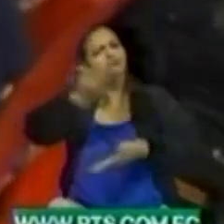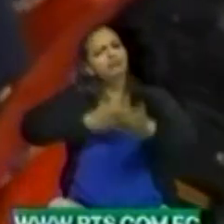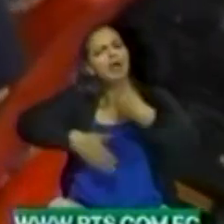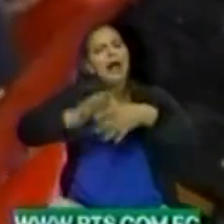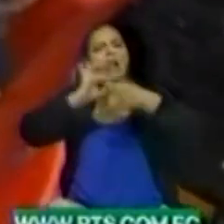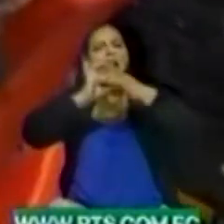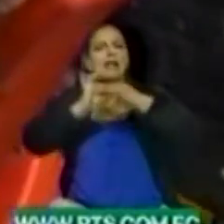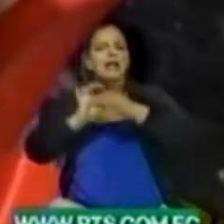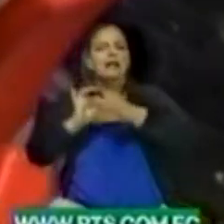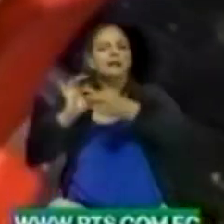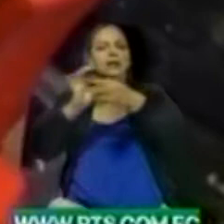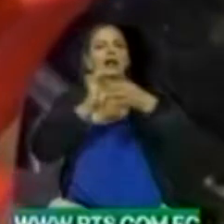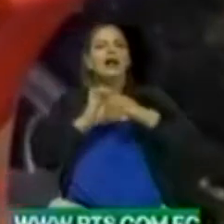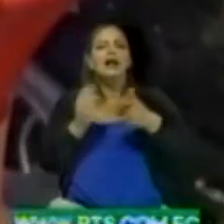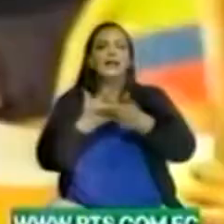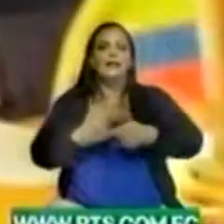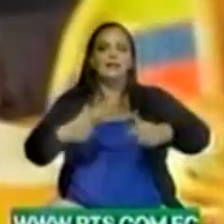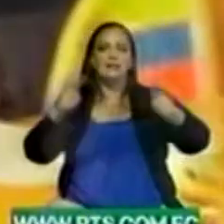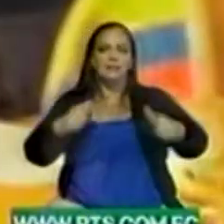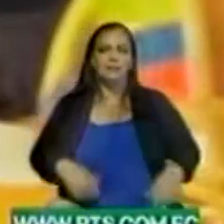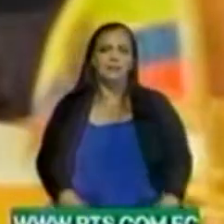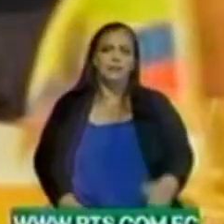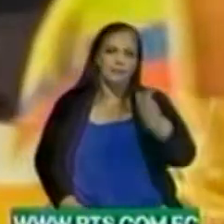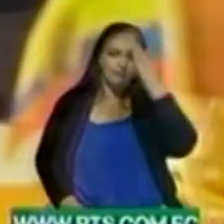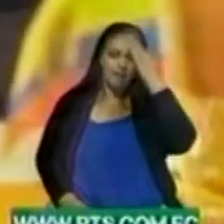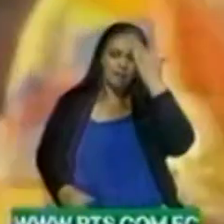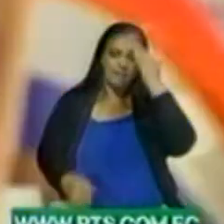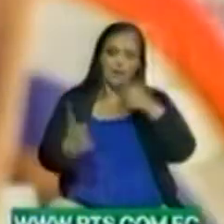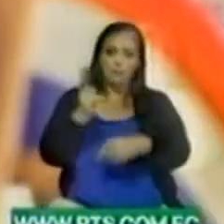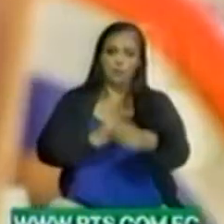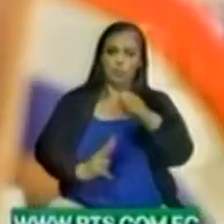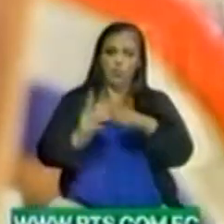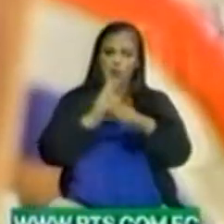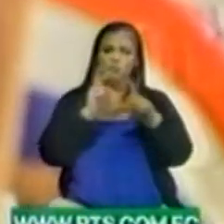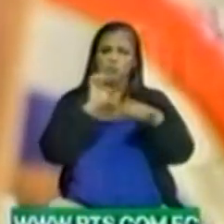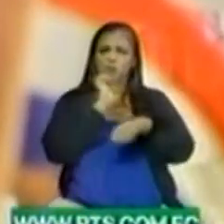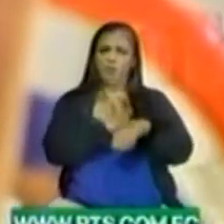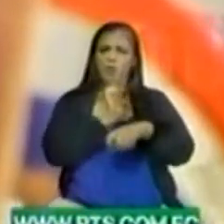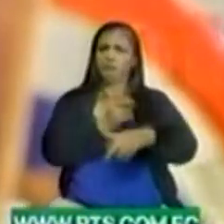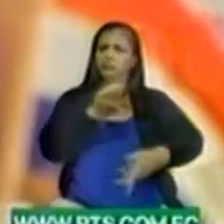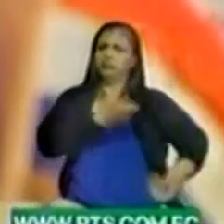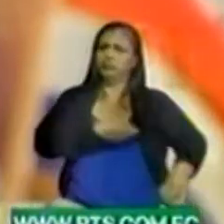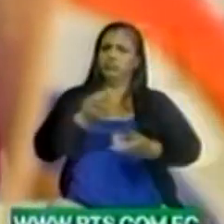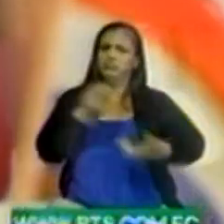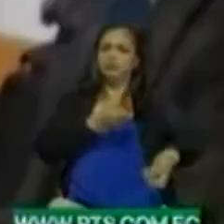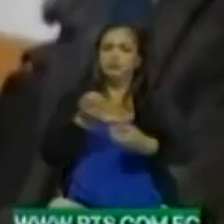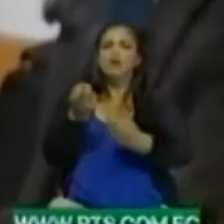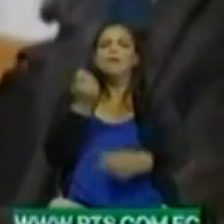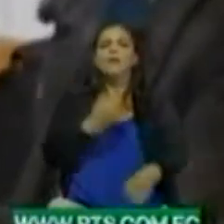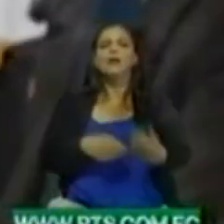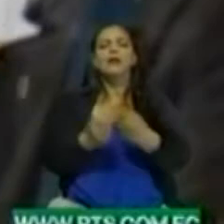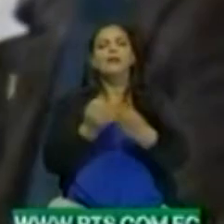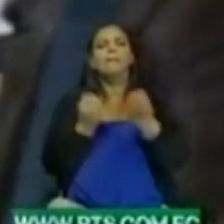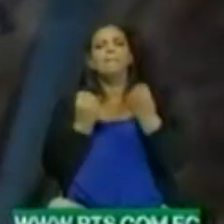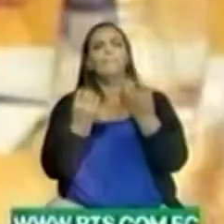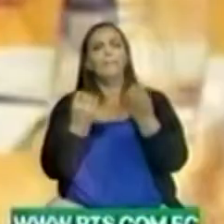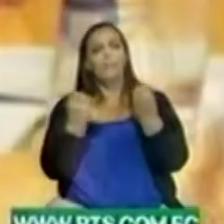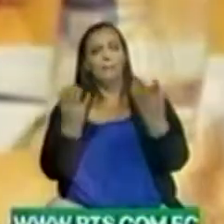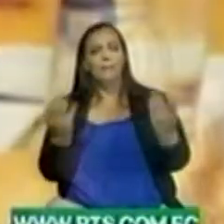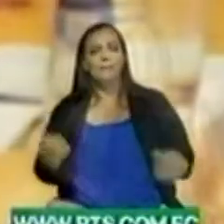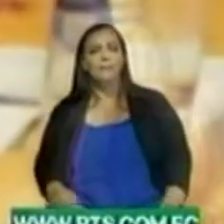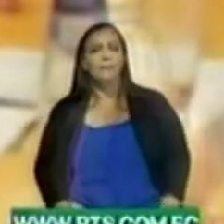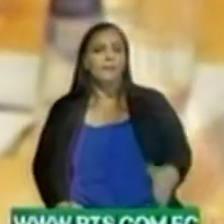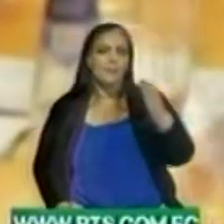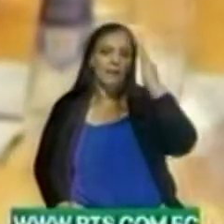un aumento del flujo comercial y que se espera siga creciendo. Además, se conoce que en julio, finales de este mes del presente año,